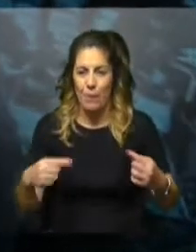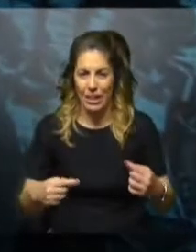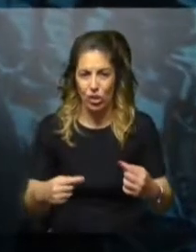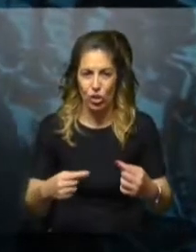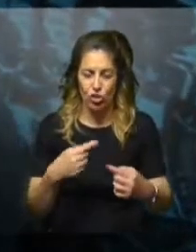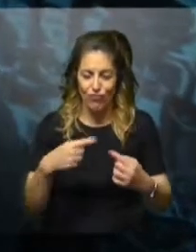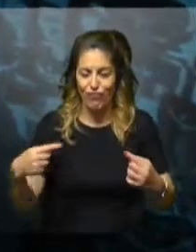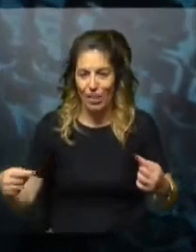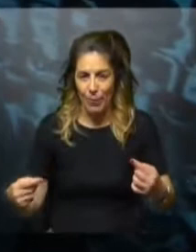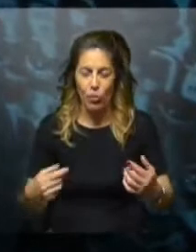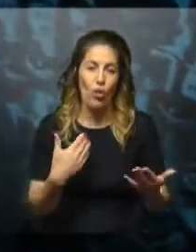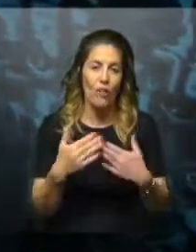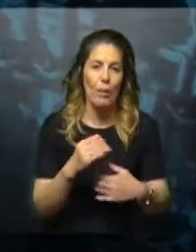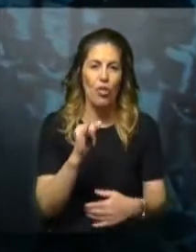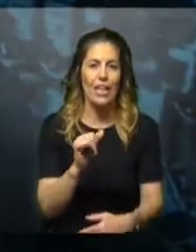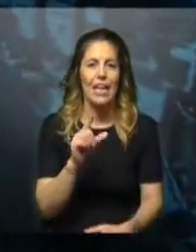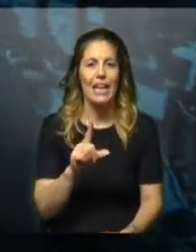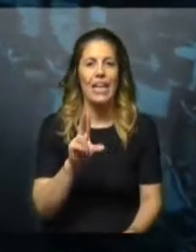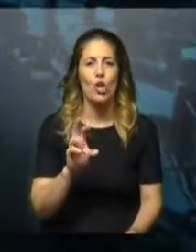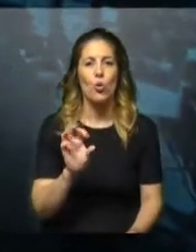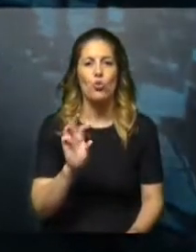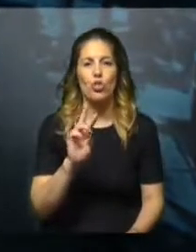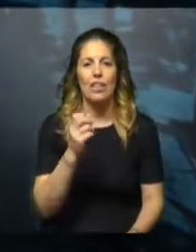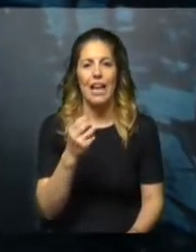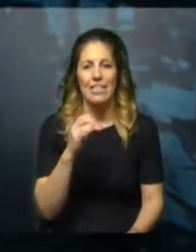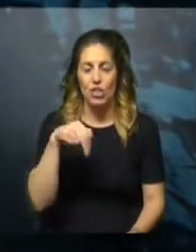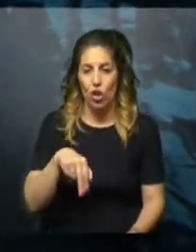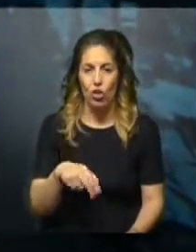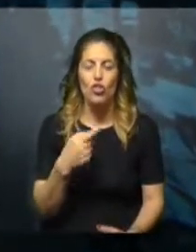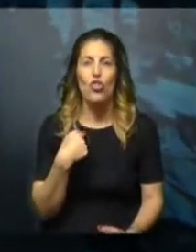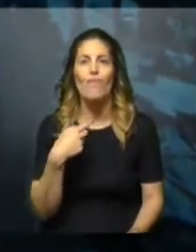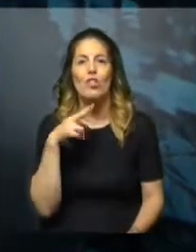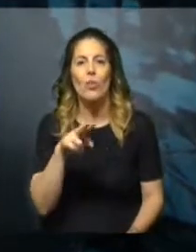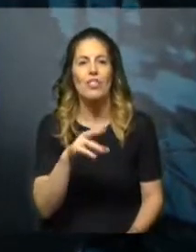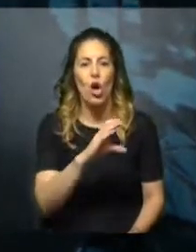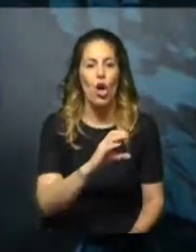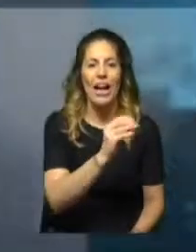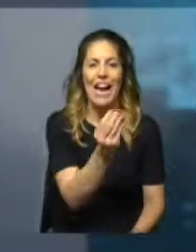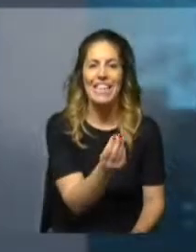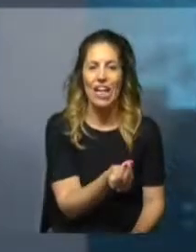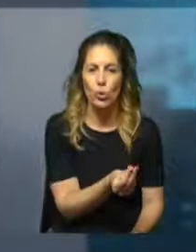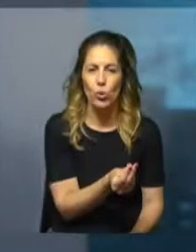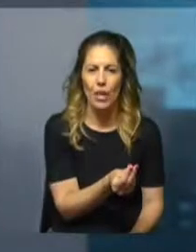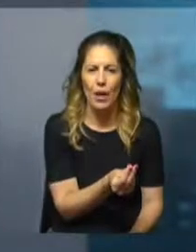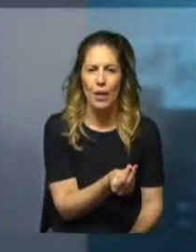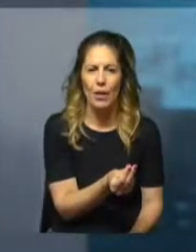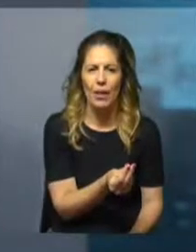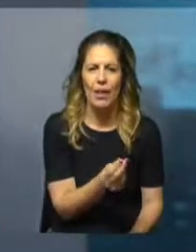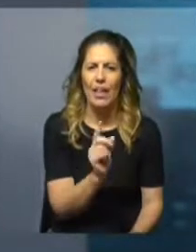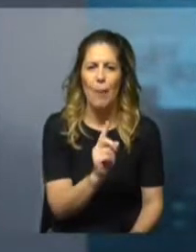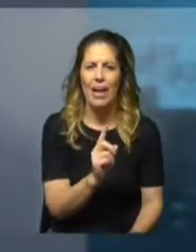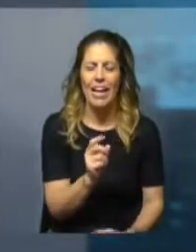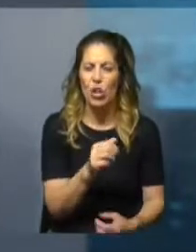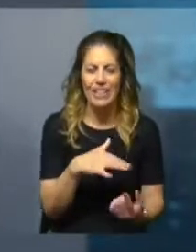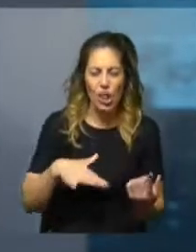de ilustración porque también puede haber caricaturas que no sé si yo me visualizo que la caricatura capaz que no hay tanto